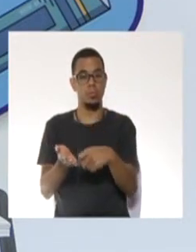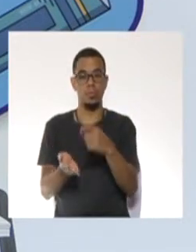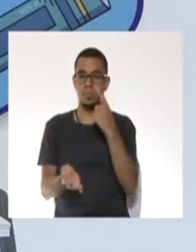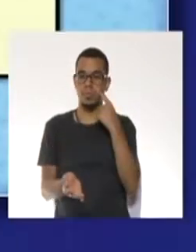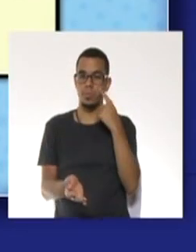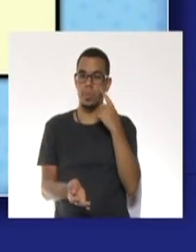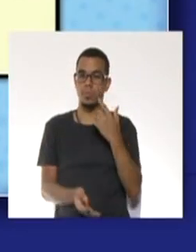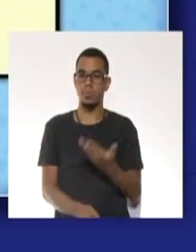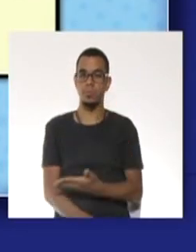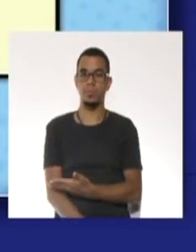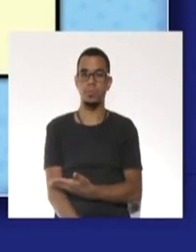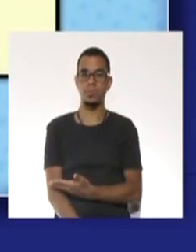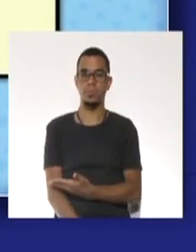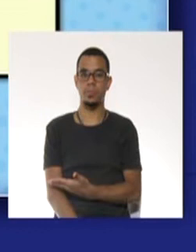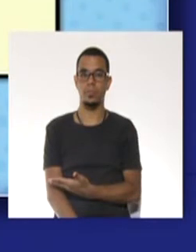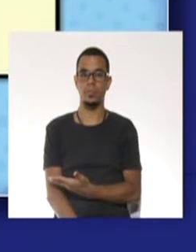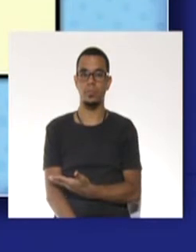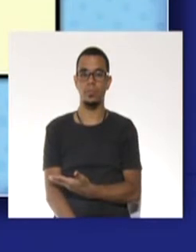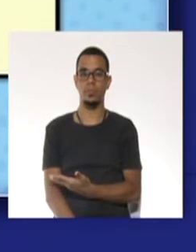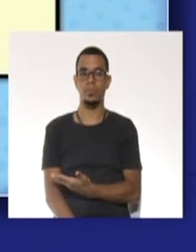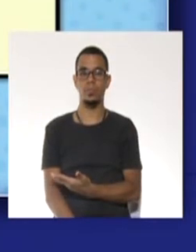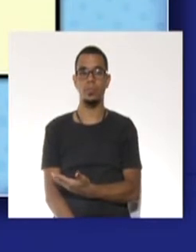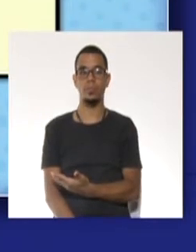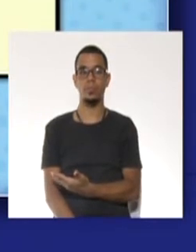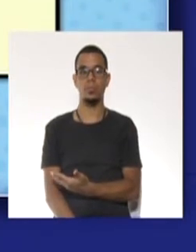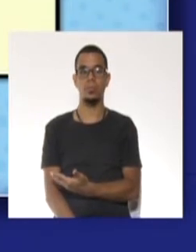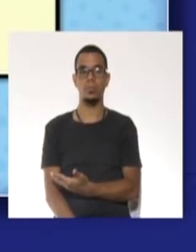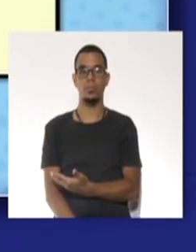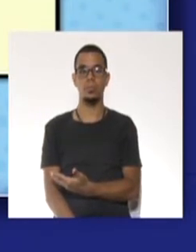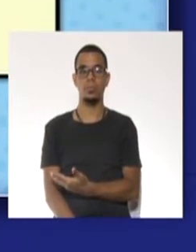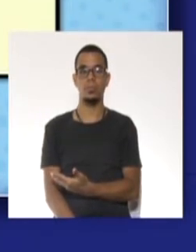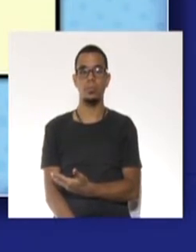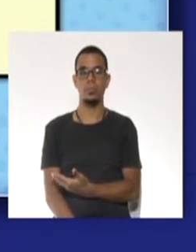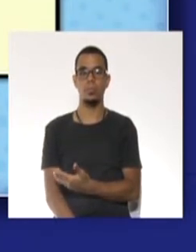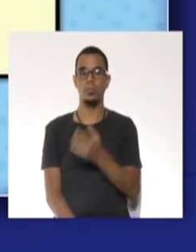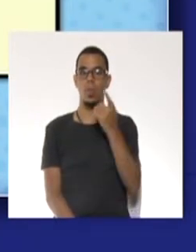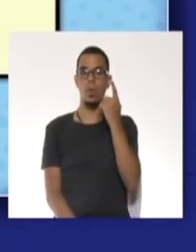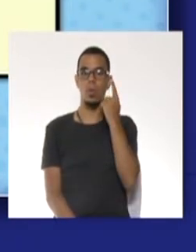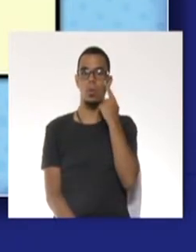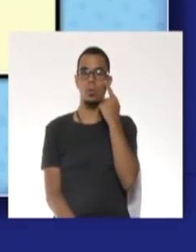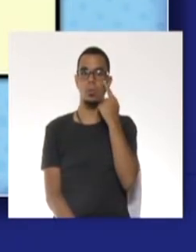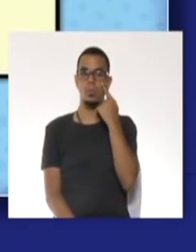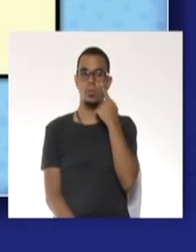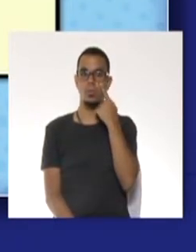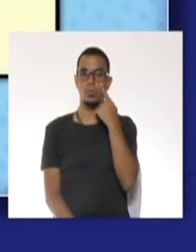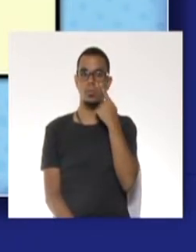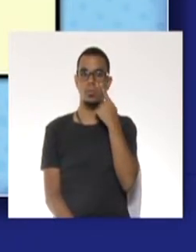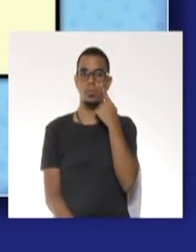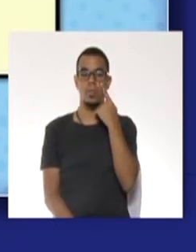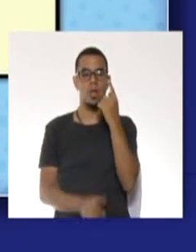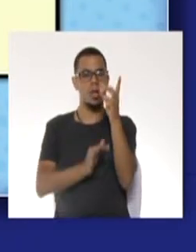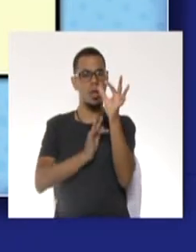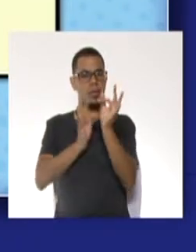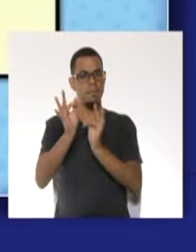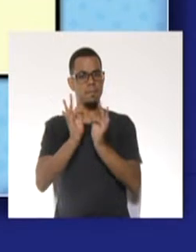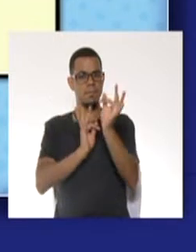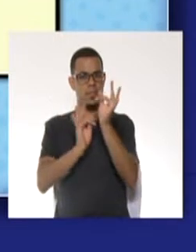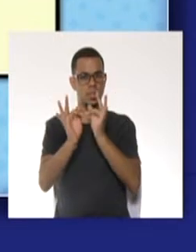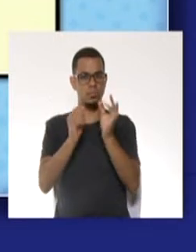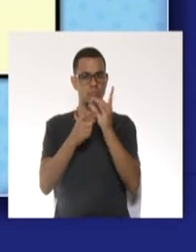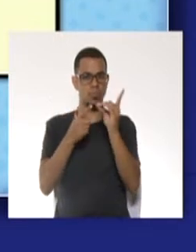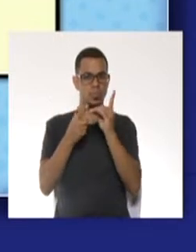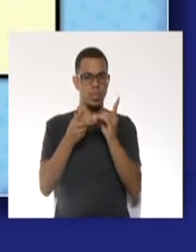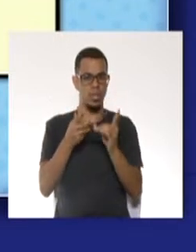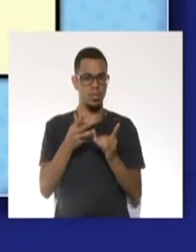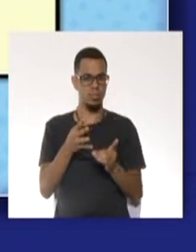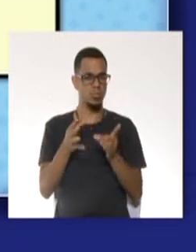siguientes láminas. En la primera lámina, como pueden observar, nos dice la física, descripción del movimiento, recordándole